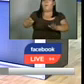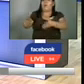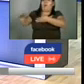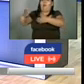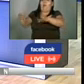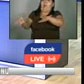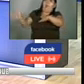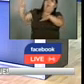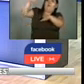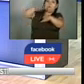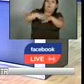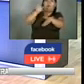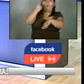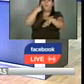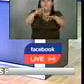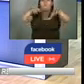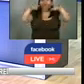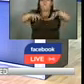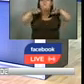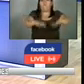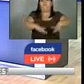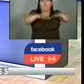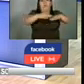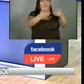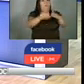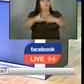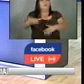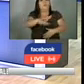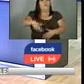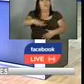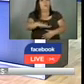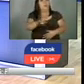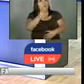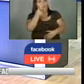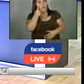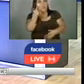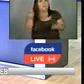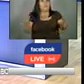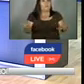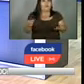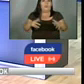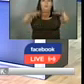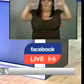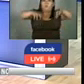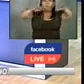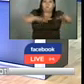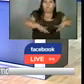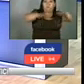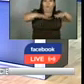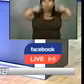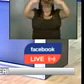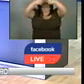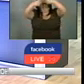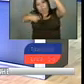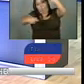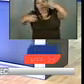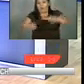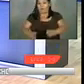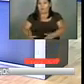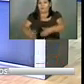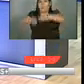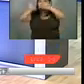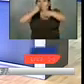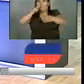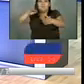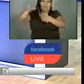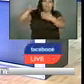Y diferentes situaciones como inundaciones que están ocurriendo también en diferentes puntos. Así es, estamos hablando de inundaciones, cortes de energía y árboles derribados